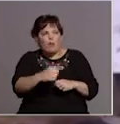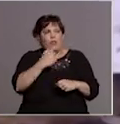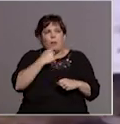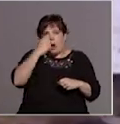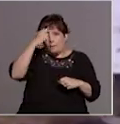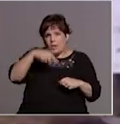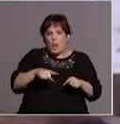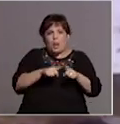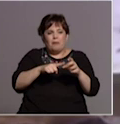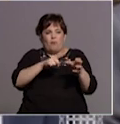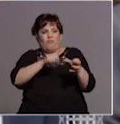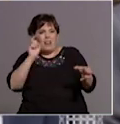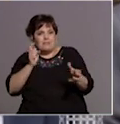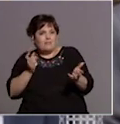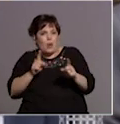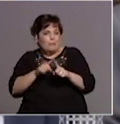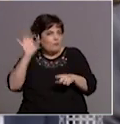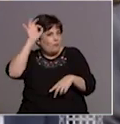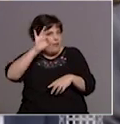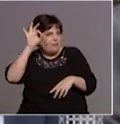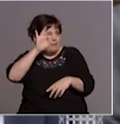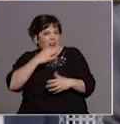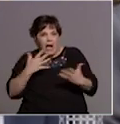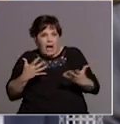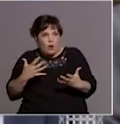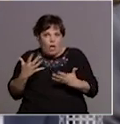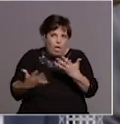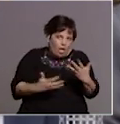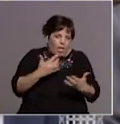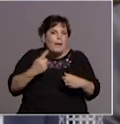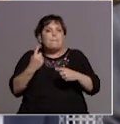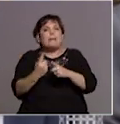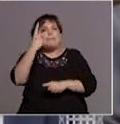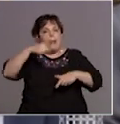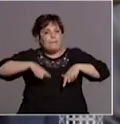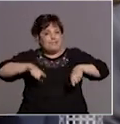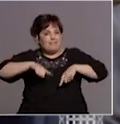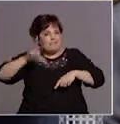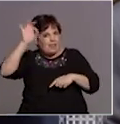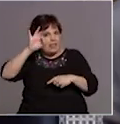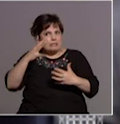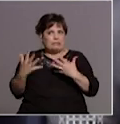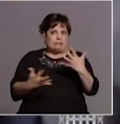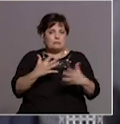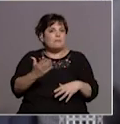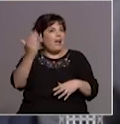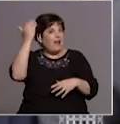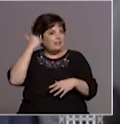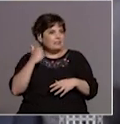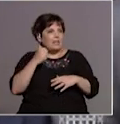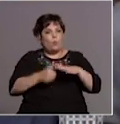el mismo marco el break sheet que del otro lado del atlántico por estas horas pone en jaque a la primera ministra tenéis a male ayer la líder